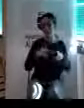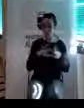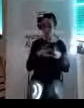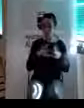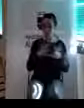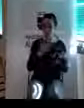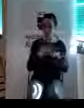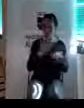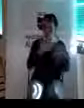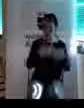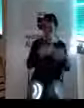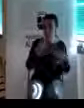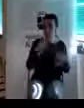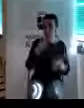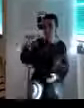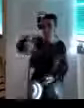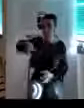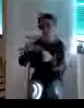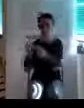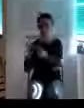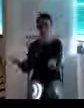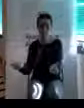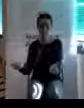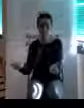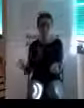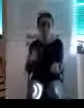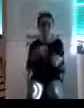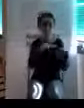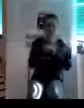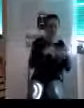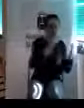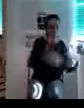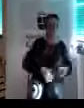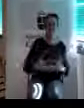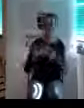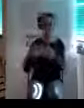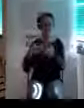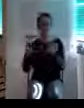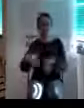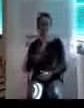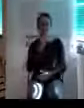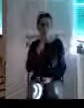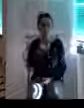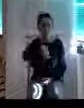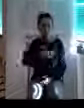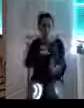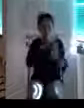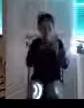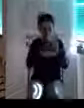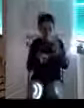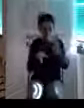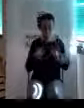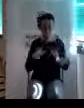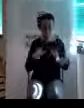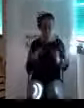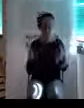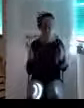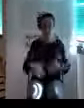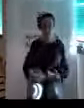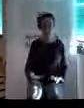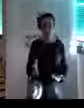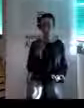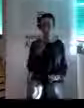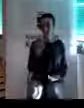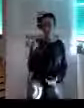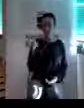si es que no tenían ni sal ni maquinaria porque no se habían preparado ni siquiera como estableció el plan de otros años sin esperar esta